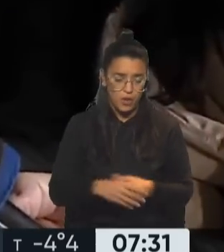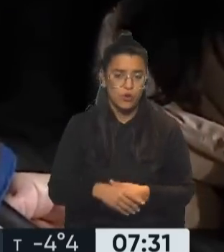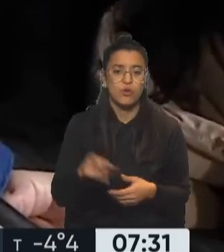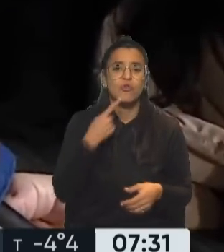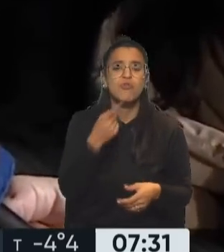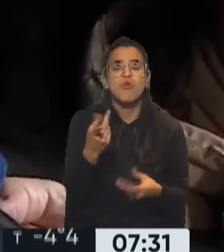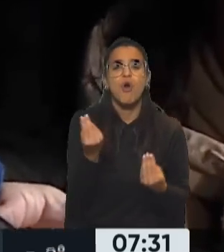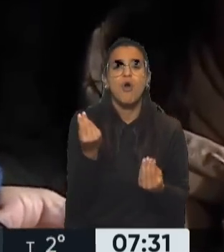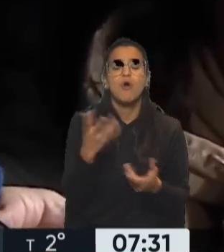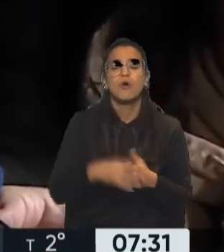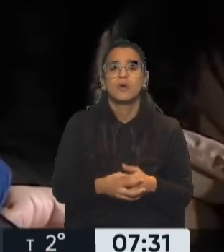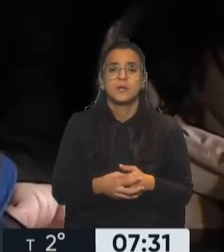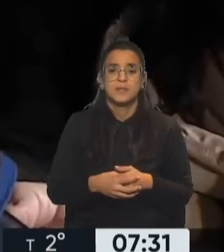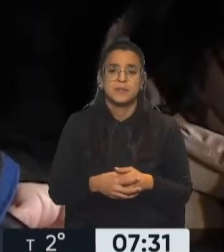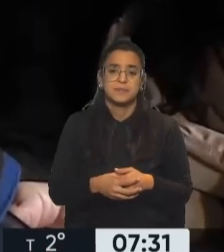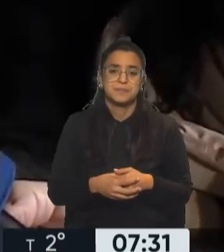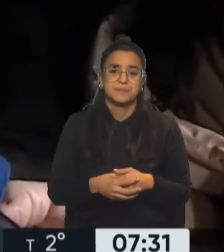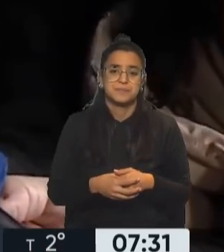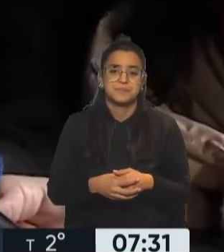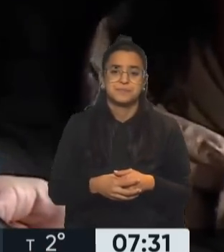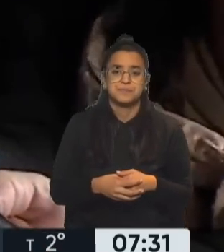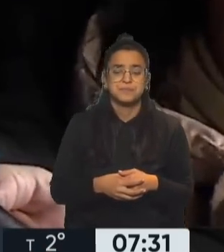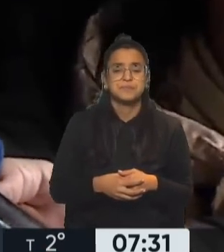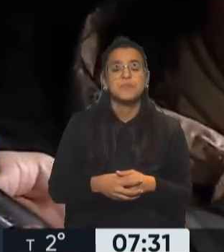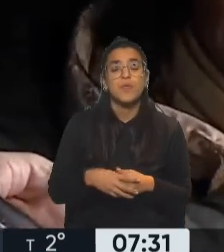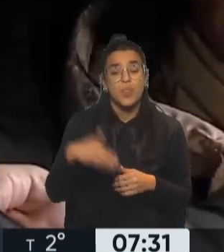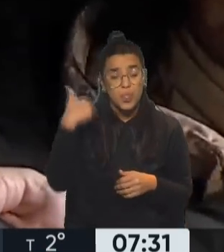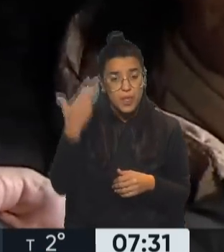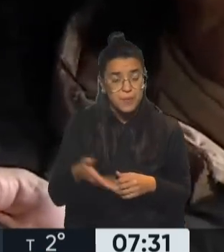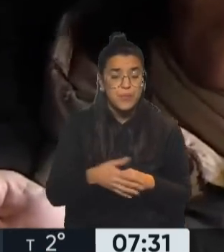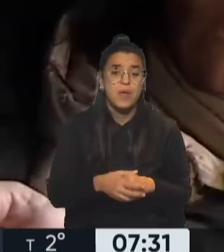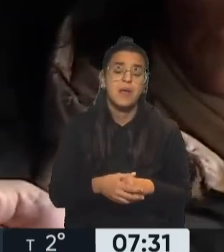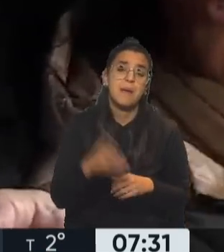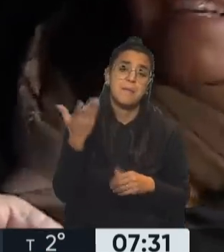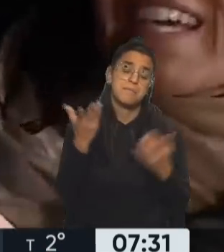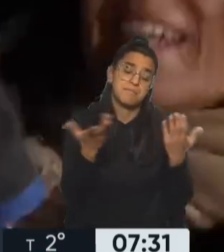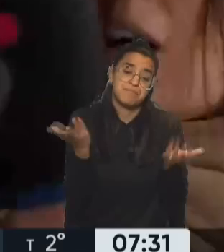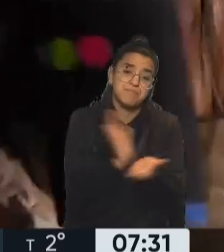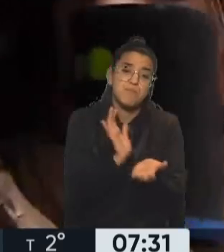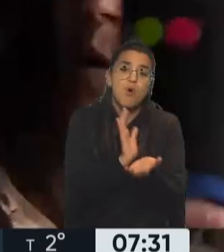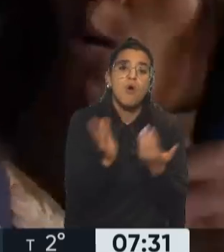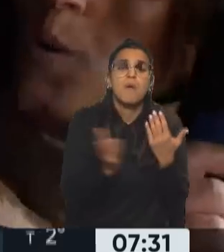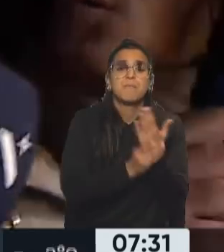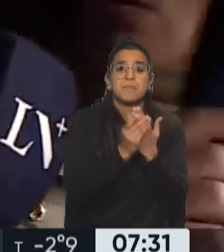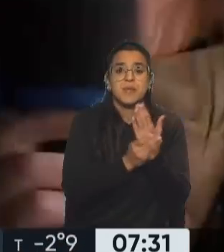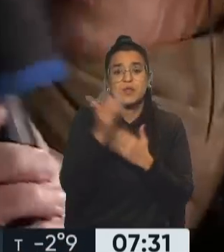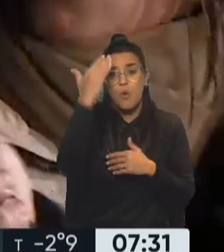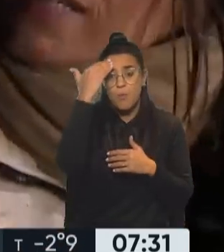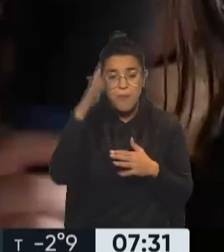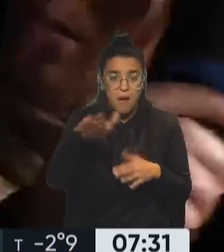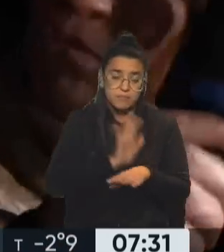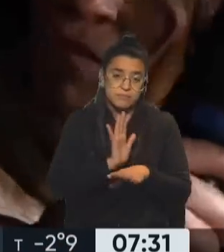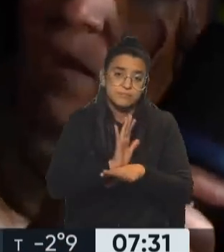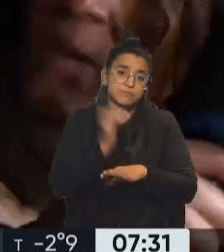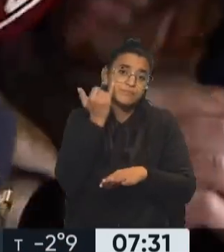gestión luego de la partida del ministro Guzmán, ¿no? Doctor, ¿qué pasó con la jefatura de